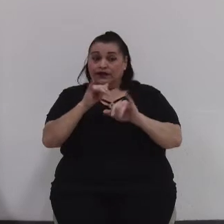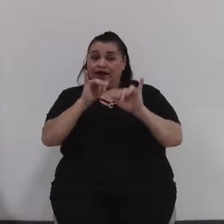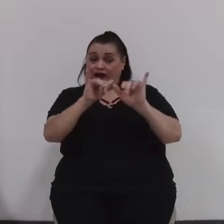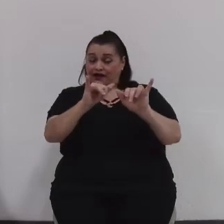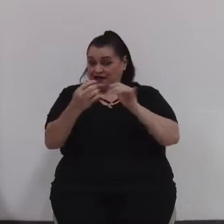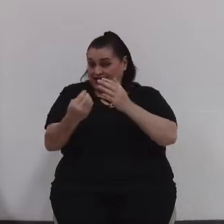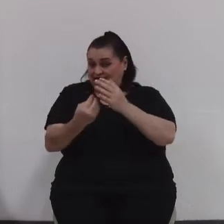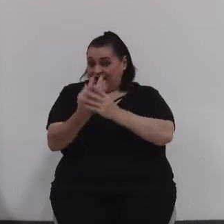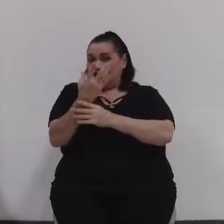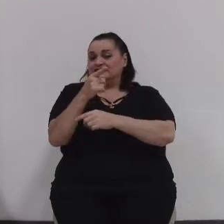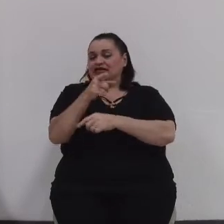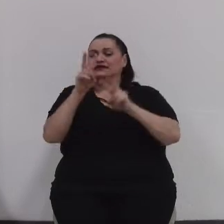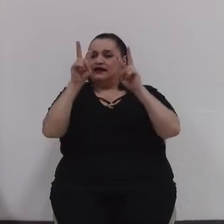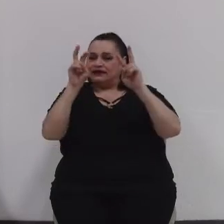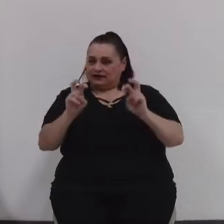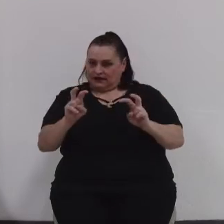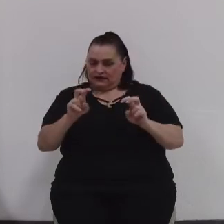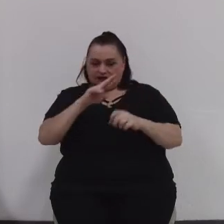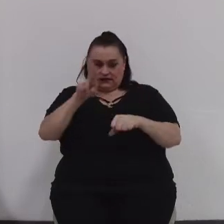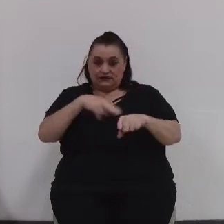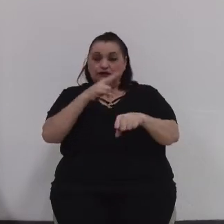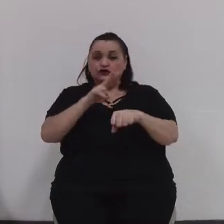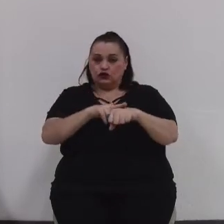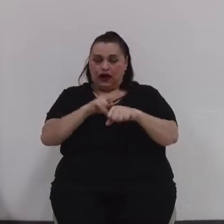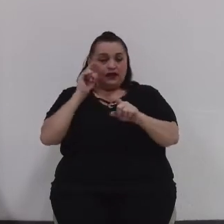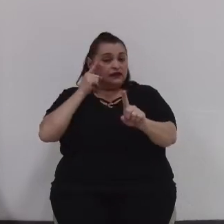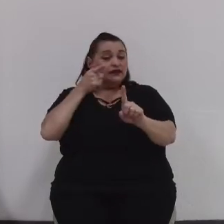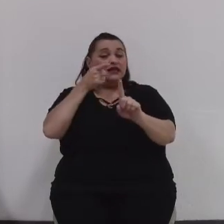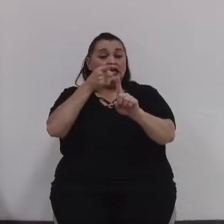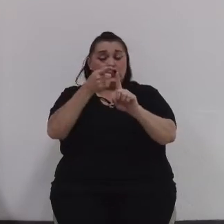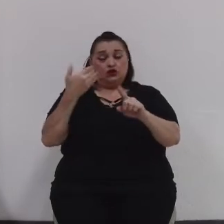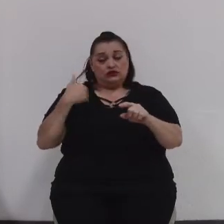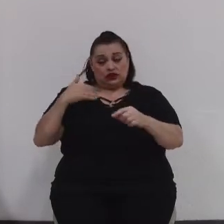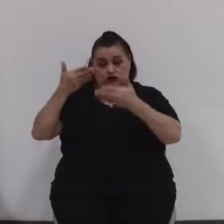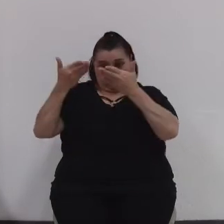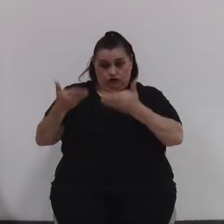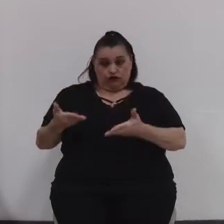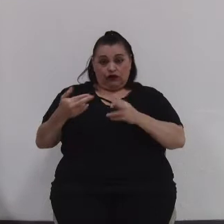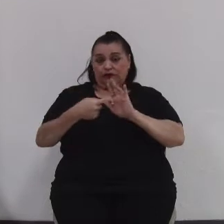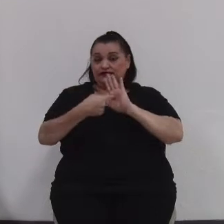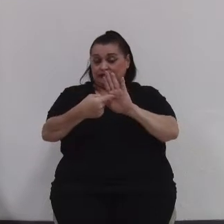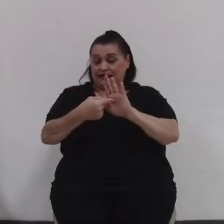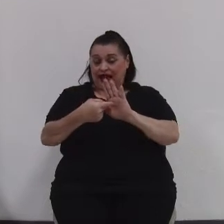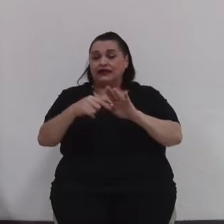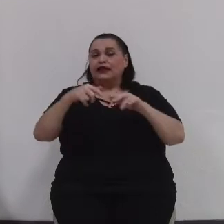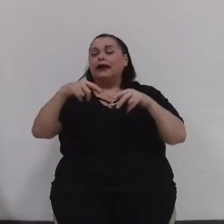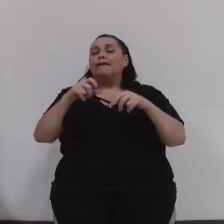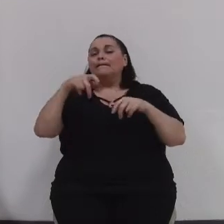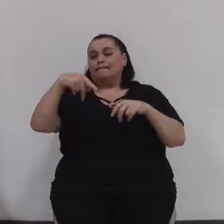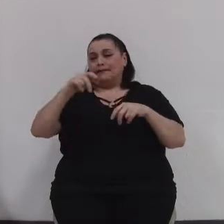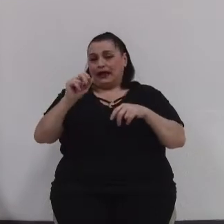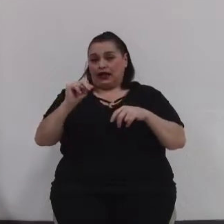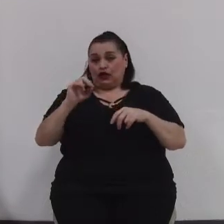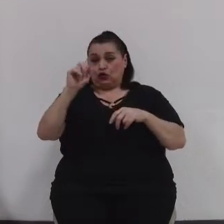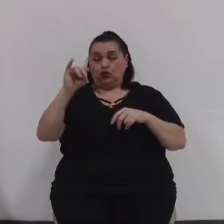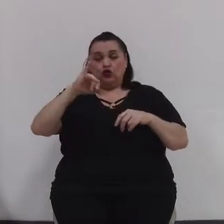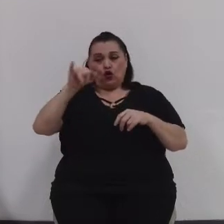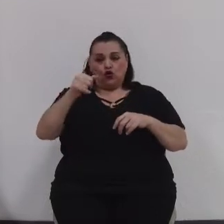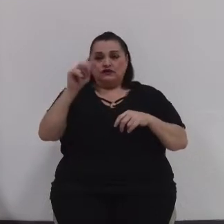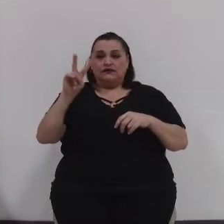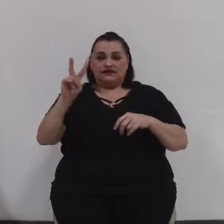nace este análisis nacional, que será dirigido por el señor representante residente del PNUD, José Vicente Troya